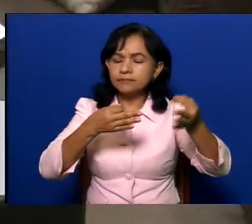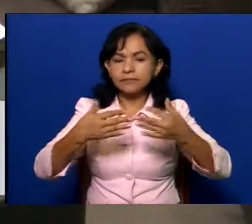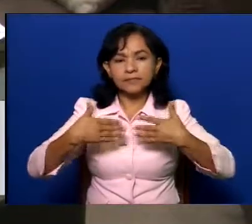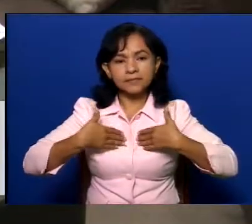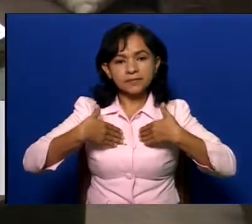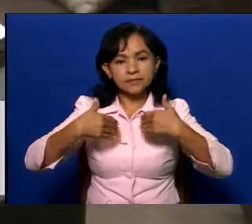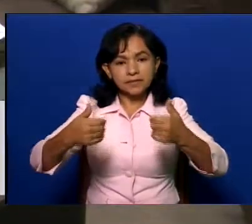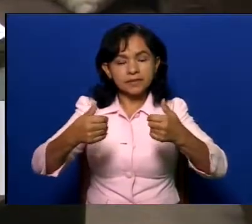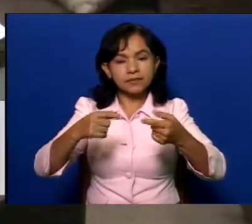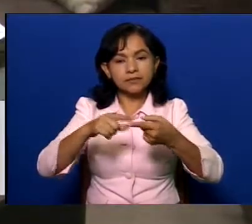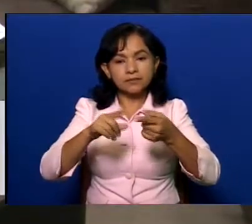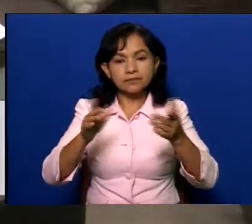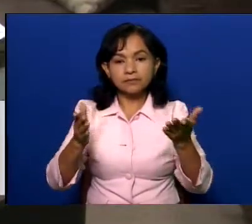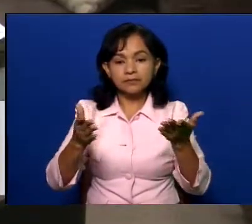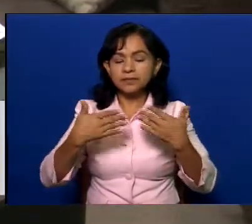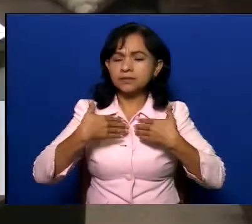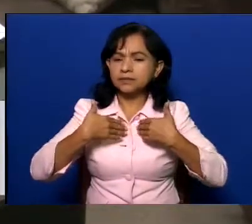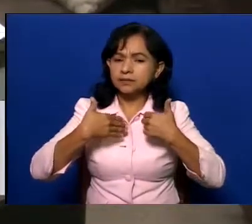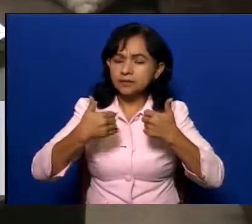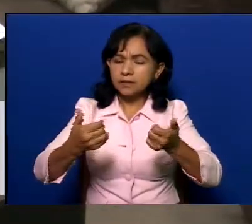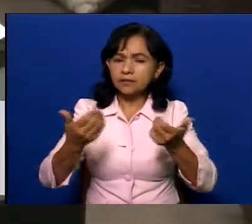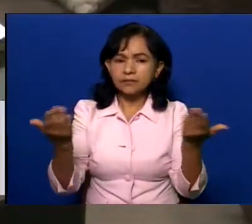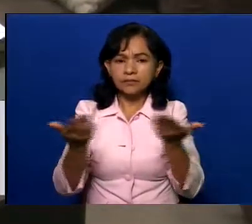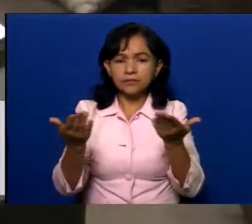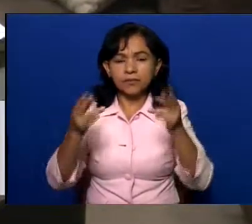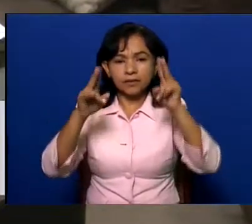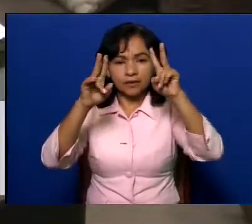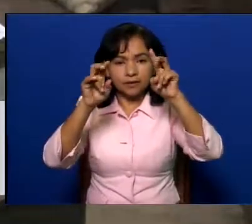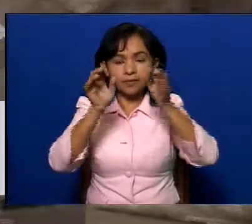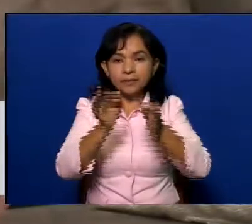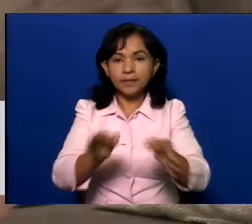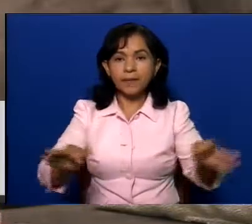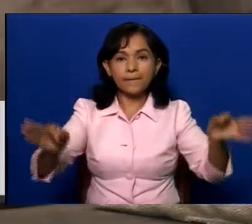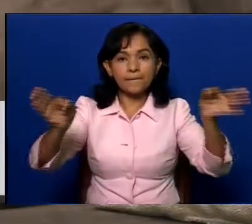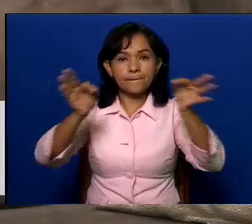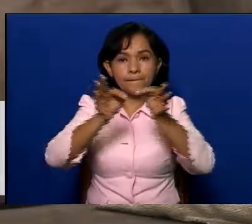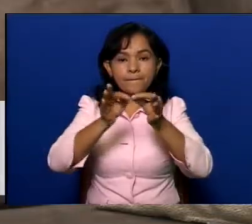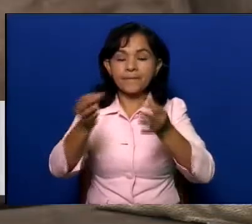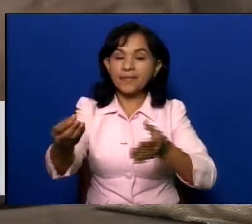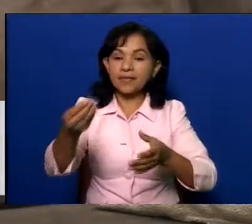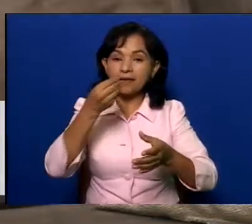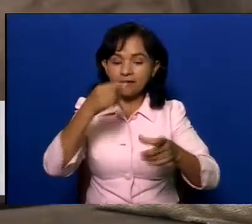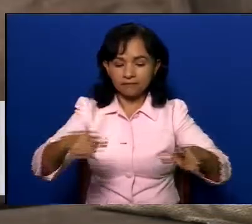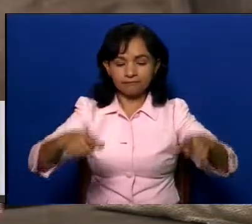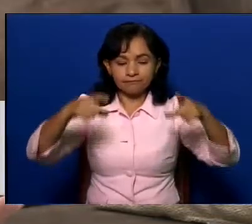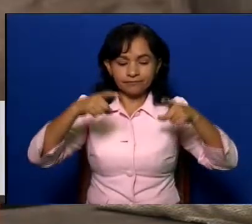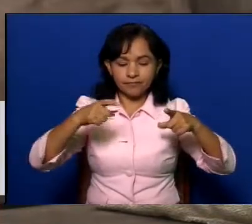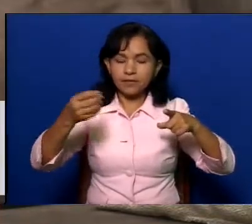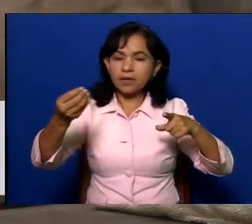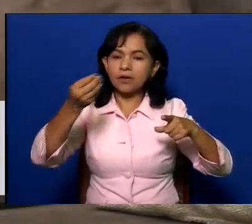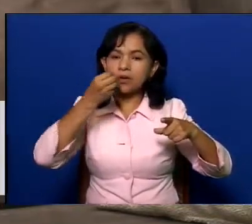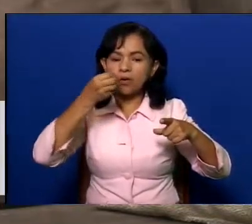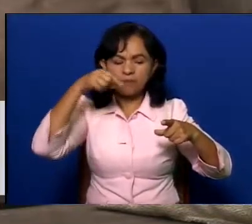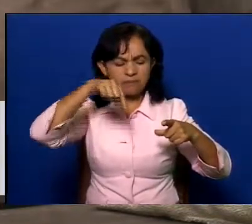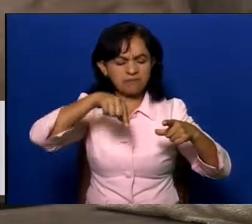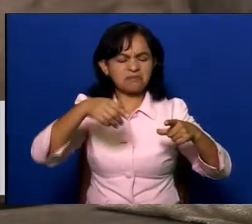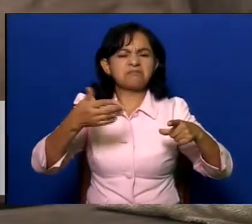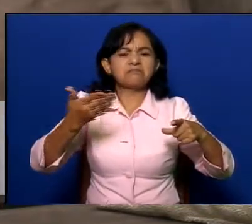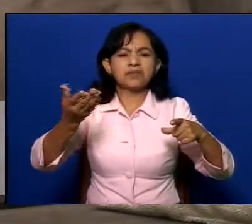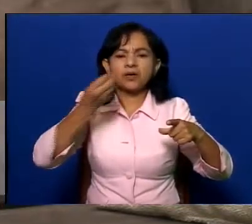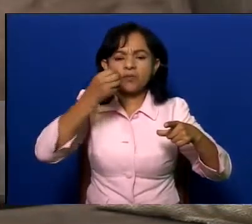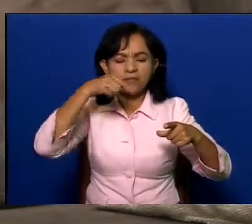es el Manuel de Jesús Rivera, la mascota, pues, que es que allí es donde está concentrada todas